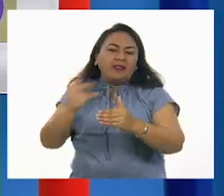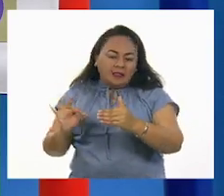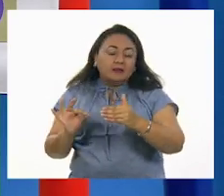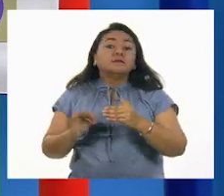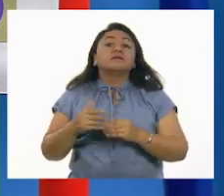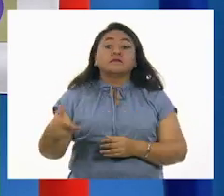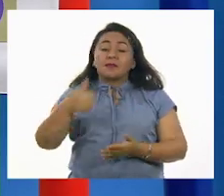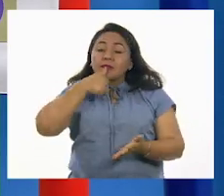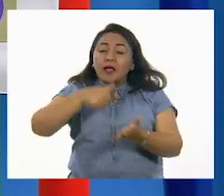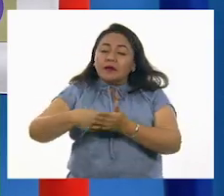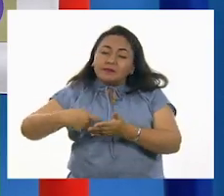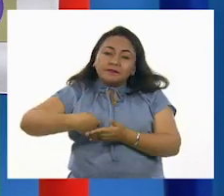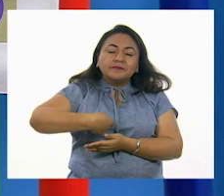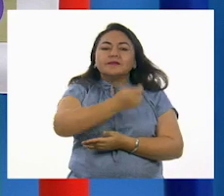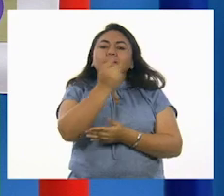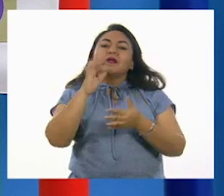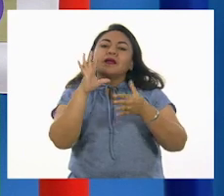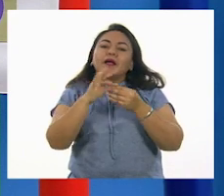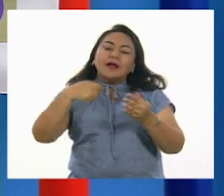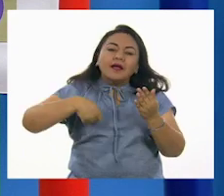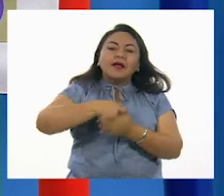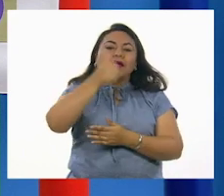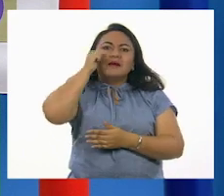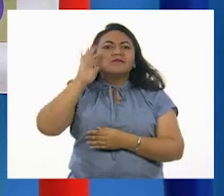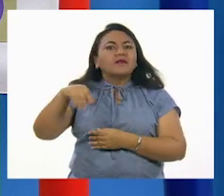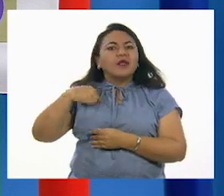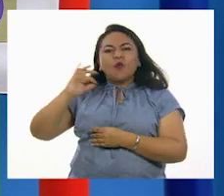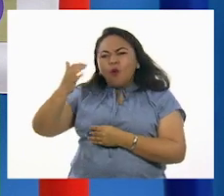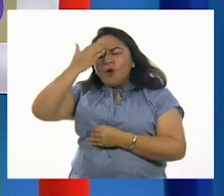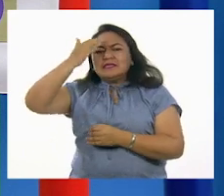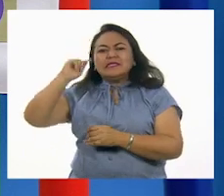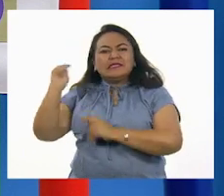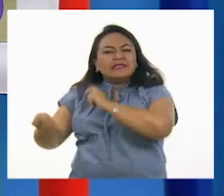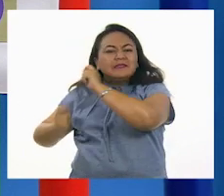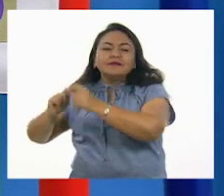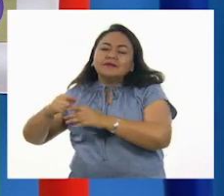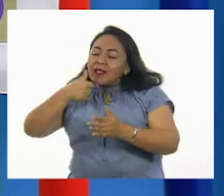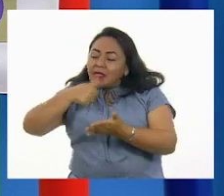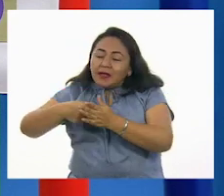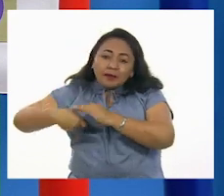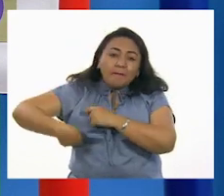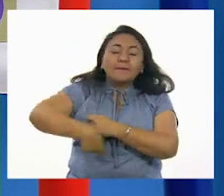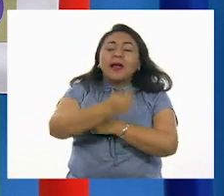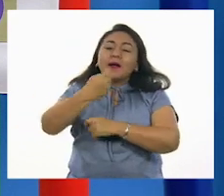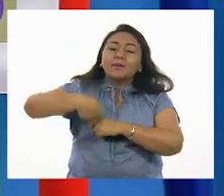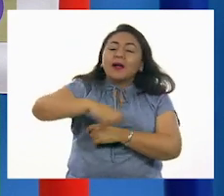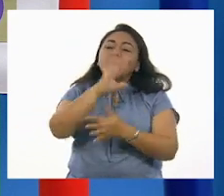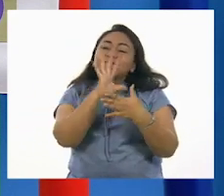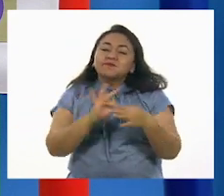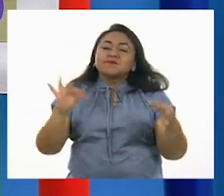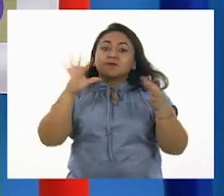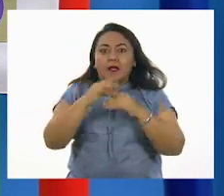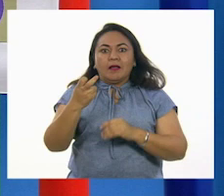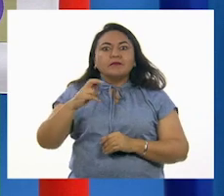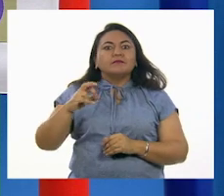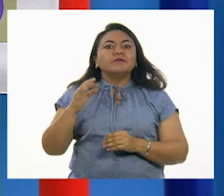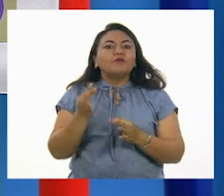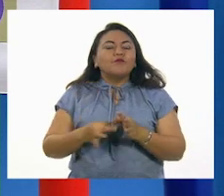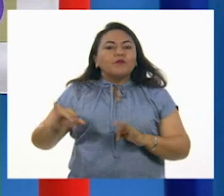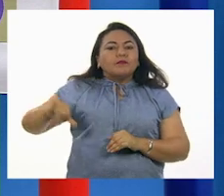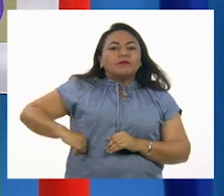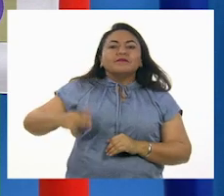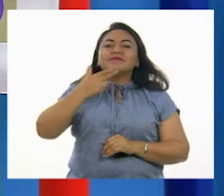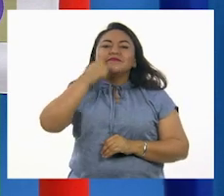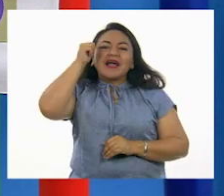escribía cartas a Aristóteles platicándole de los lugares a los que había llegado. Y esto es muy interesante porque muestra la gran influencia que